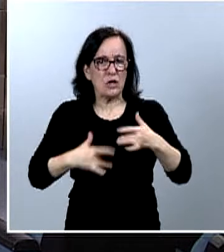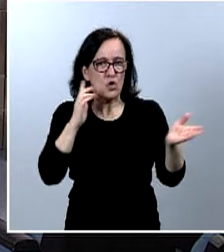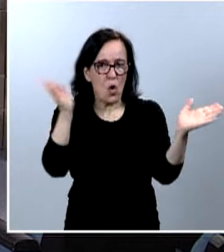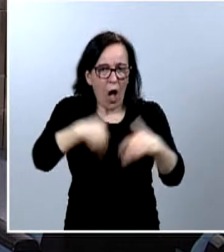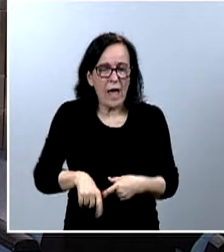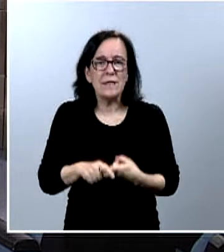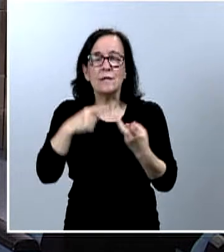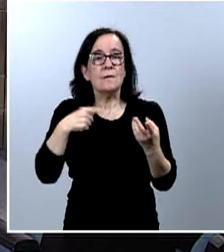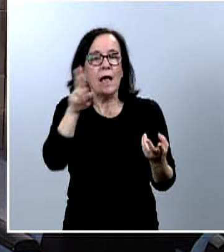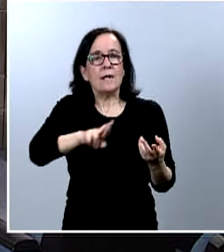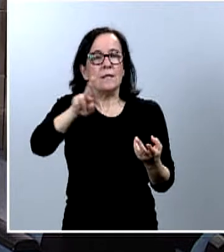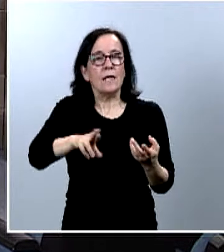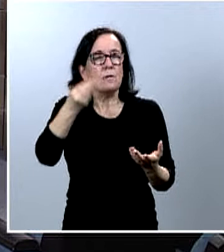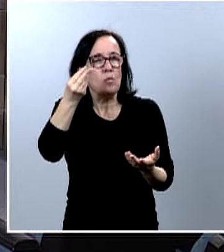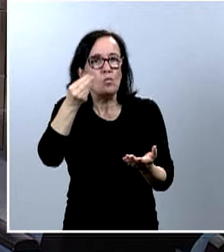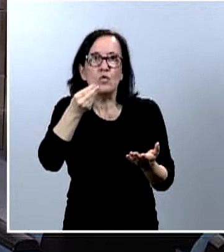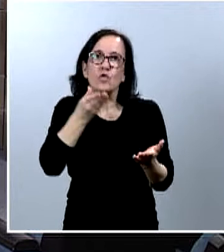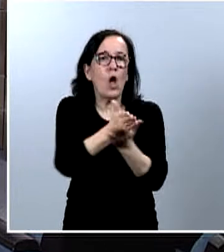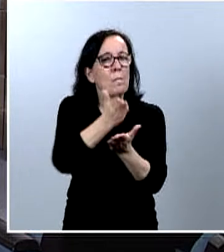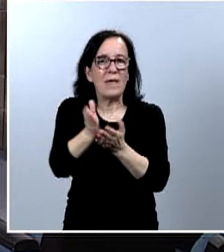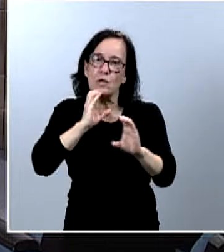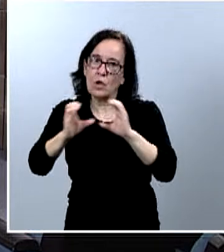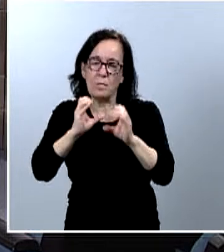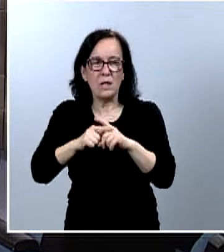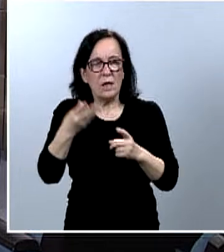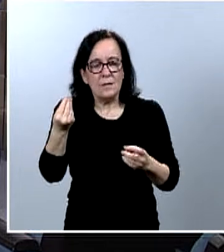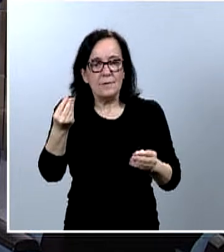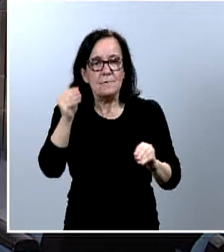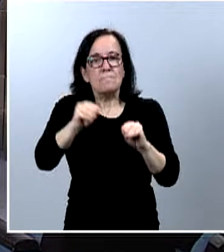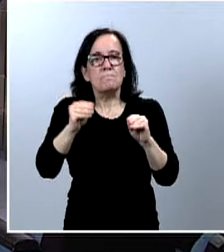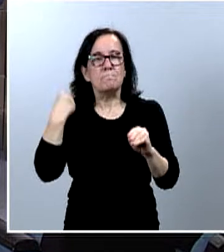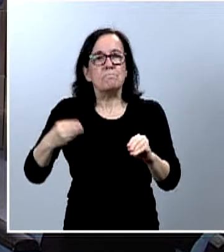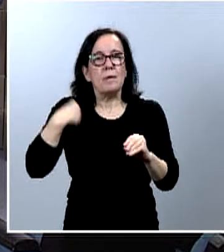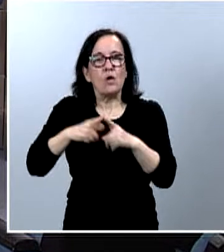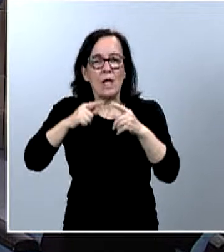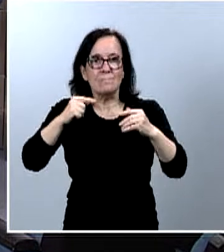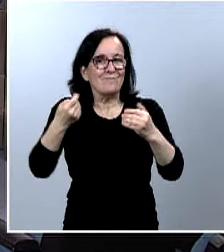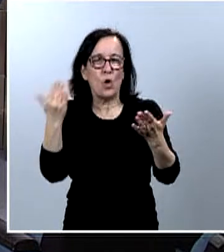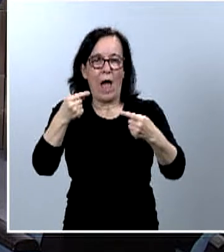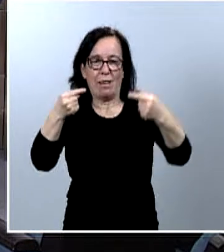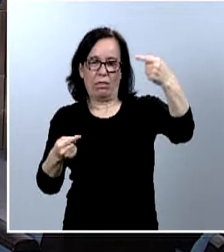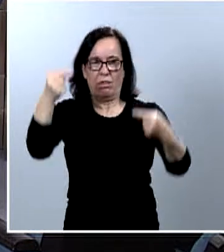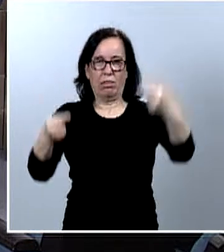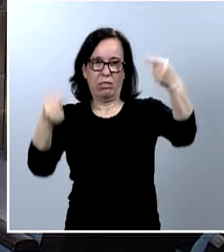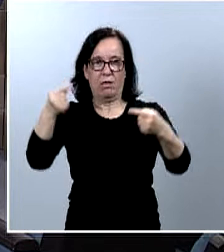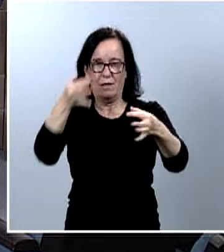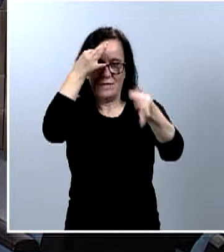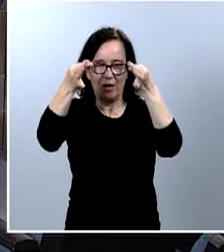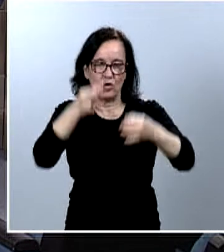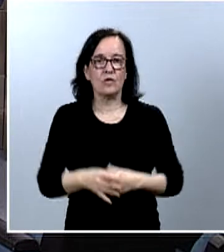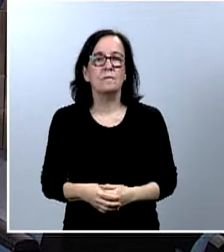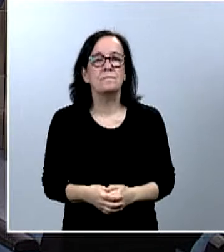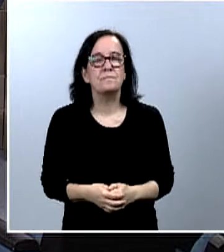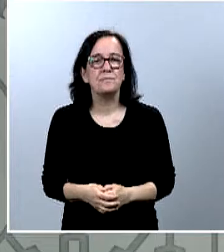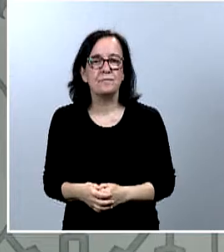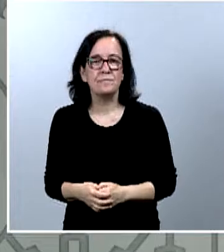que son muchos los medios que hoy se hacen, igual que ayer, muchas preguntas sobre el desfase de los datos. Bueno,